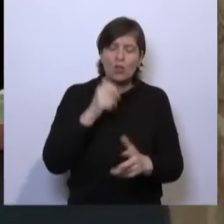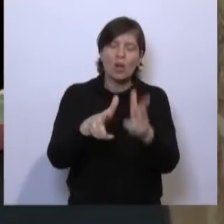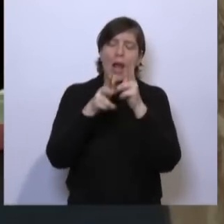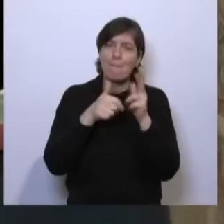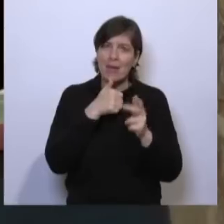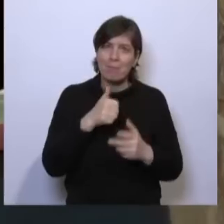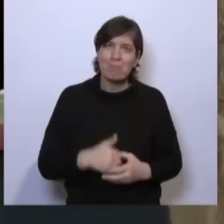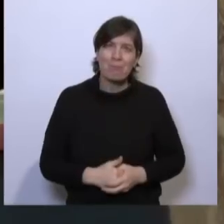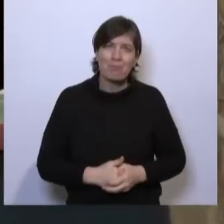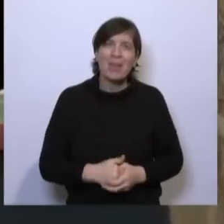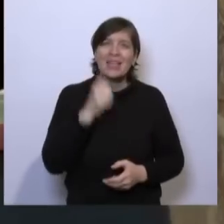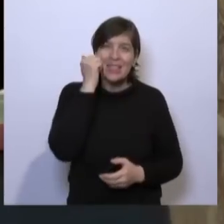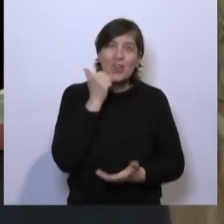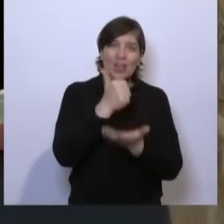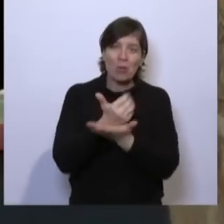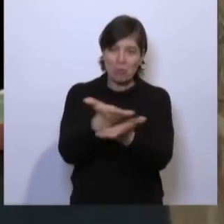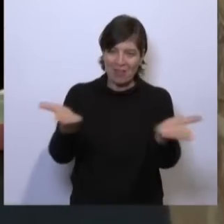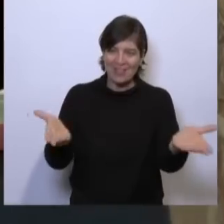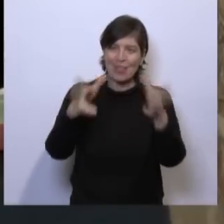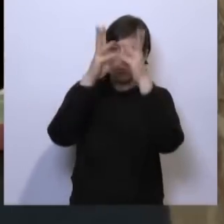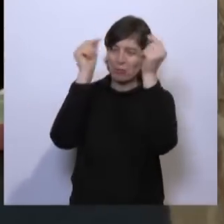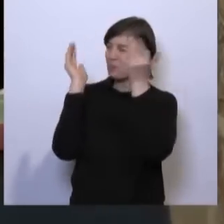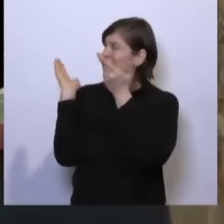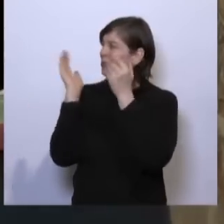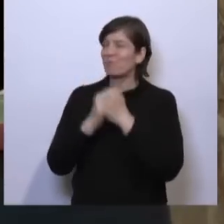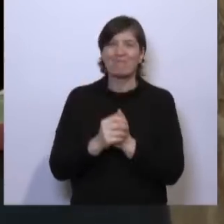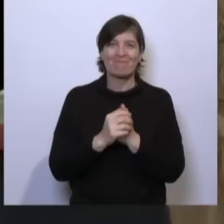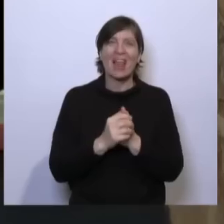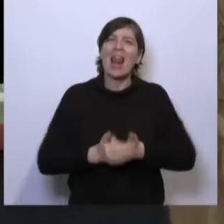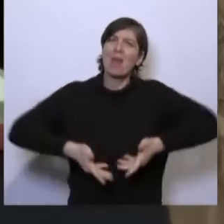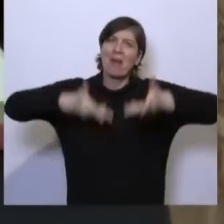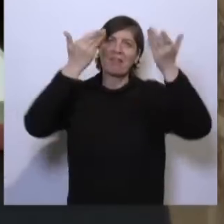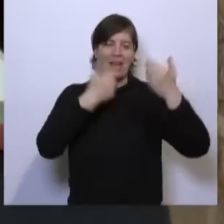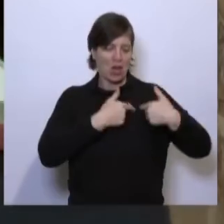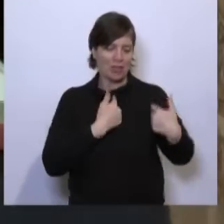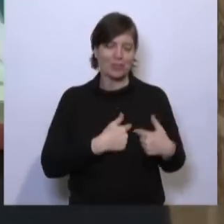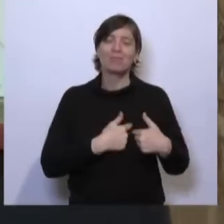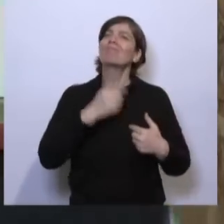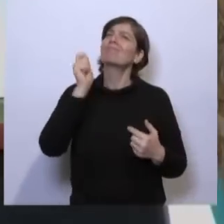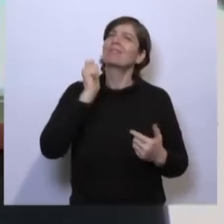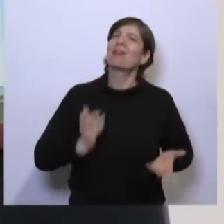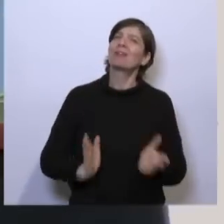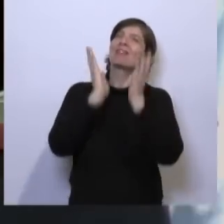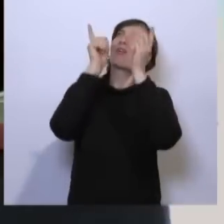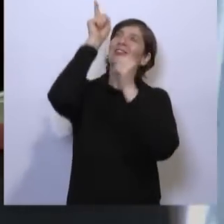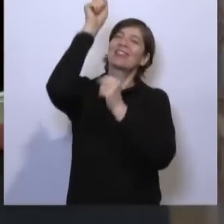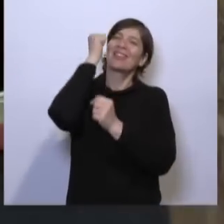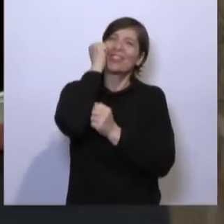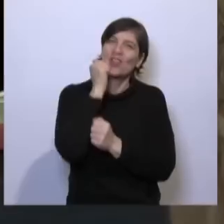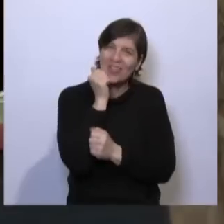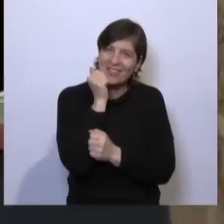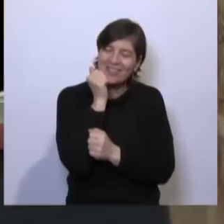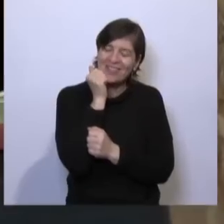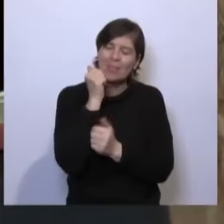Señor. Amén. El Señor esté con ustedes. Con tu espíritu. Levantemos el corazón. Lo tenemos levantado hacia el